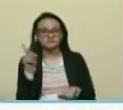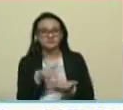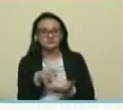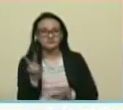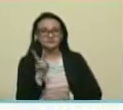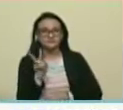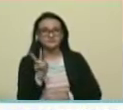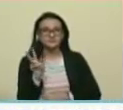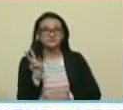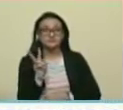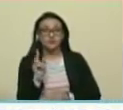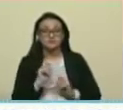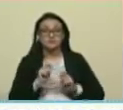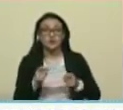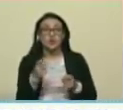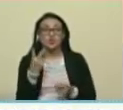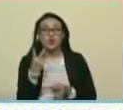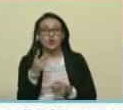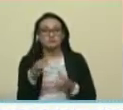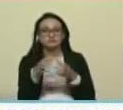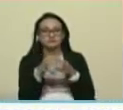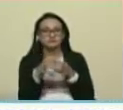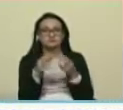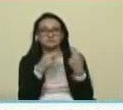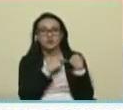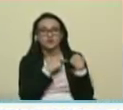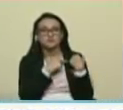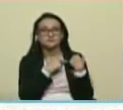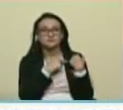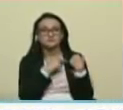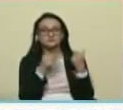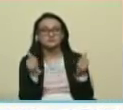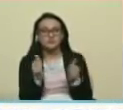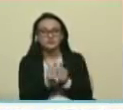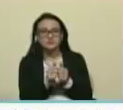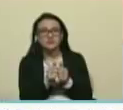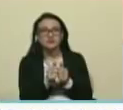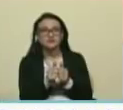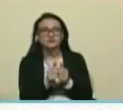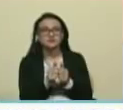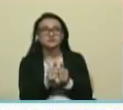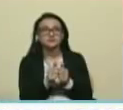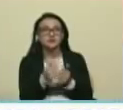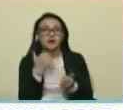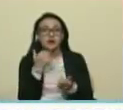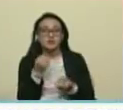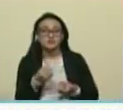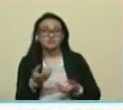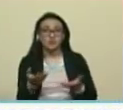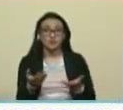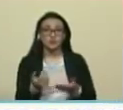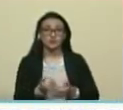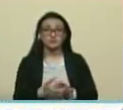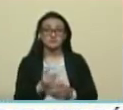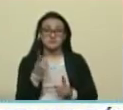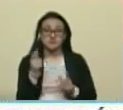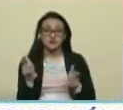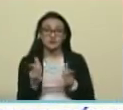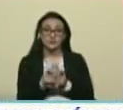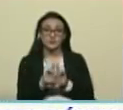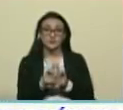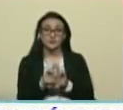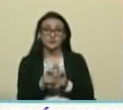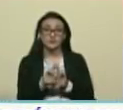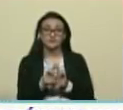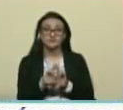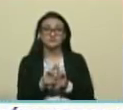Venezuela designó a dos altos comisionados para que los acompañaran a fin de insuflarles algo de valor en esa primera reunión con la